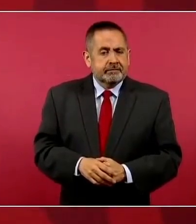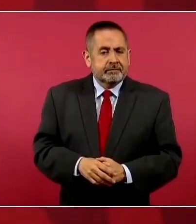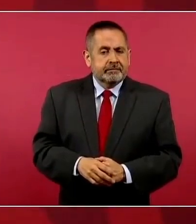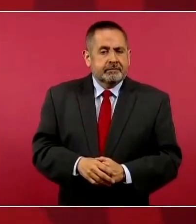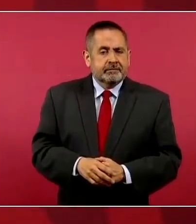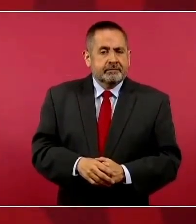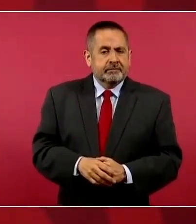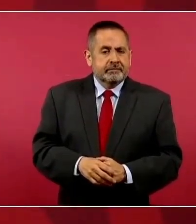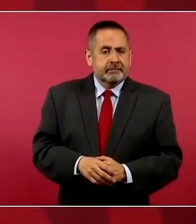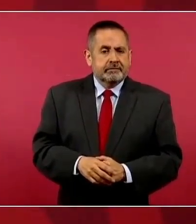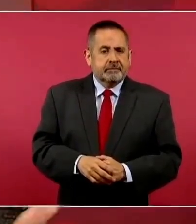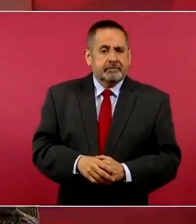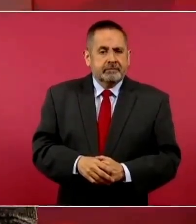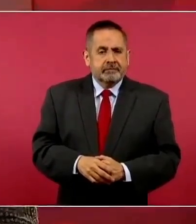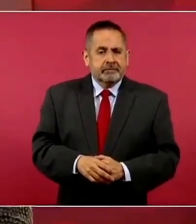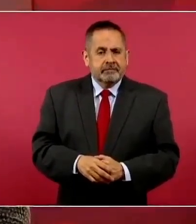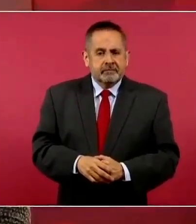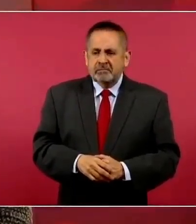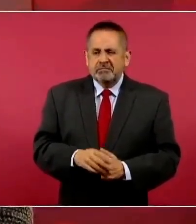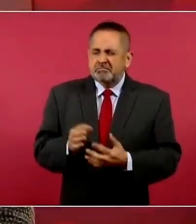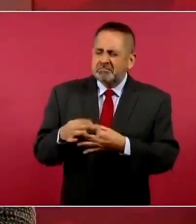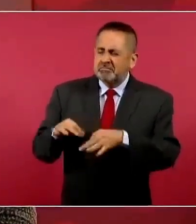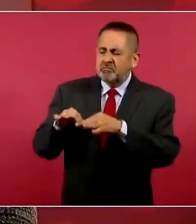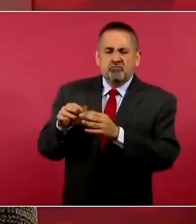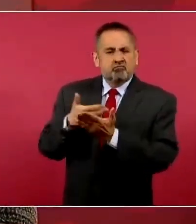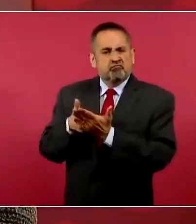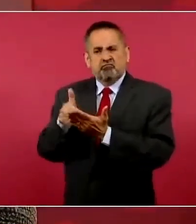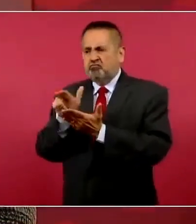no importaban los héroes,